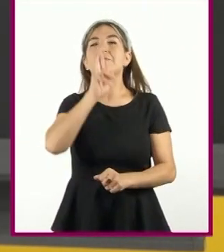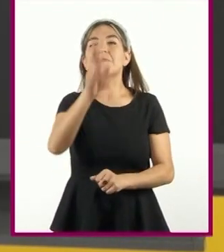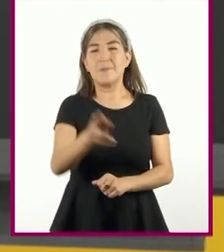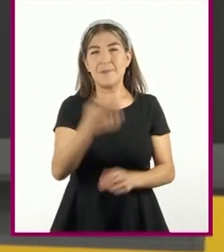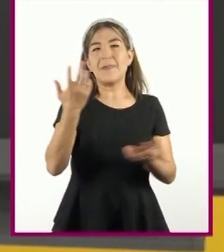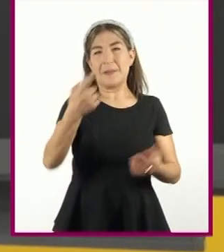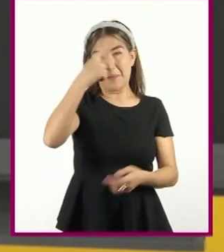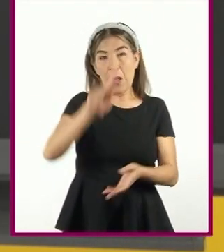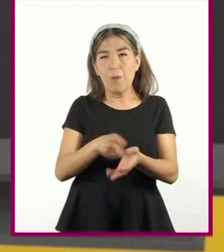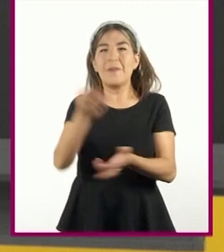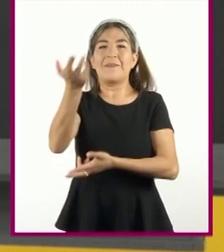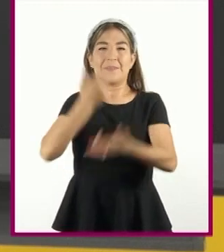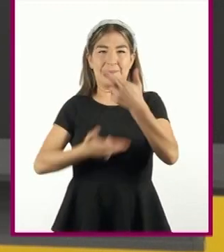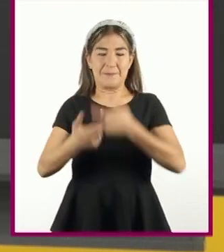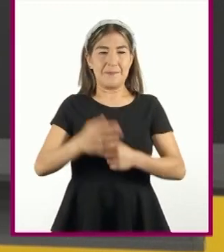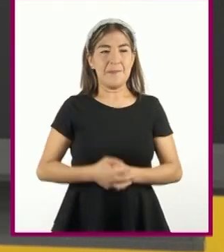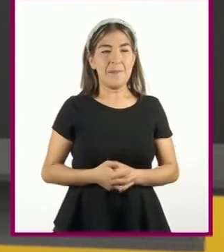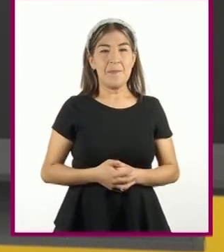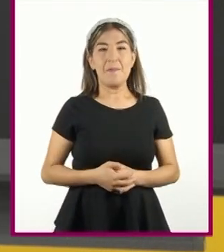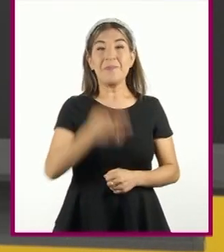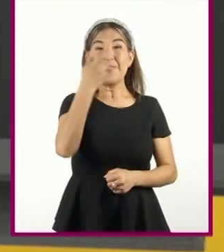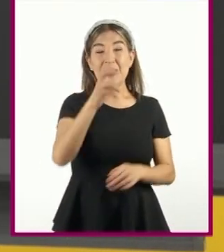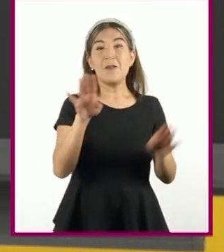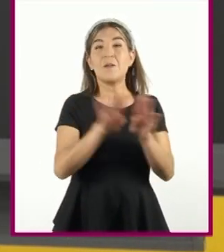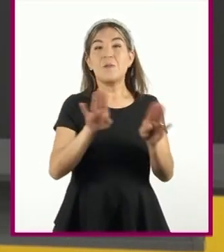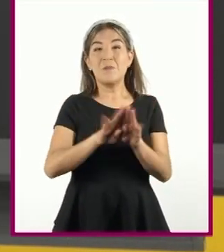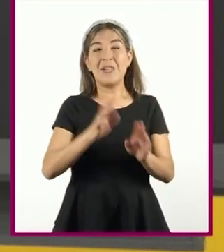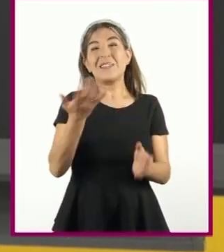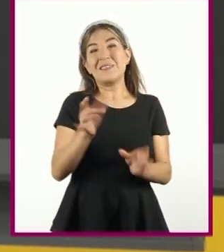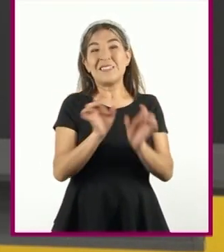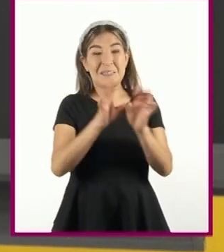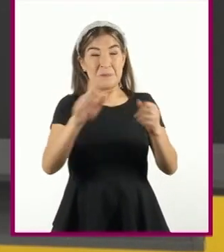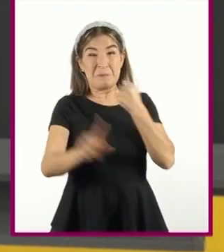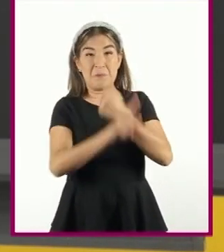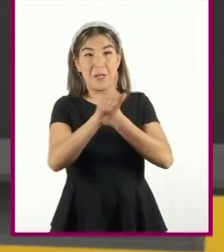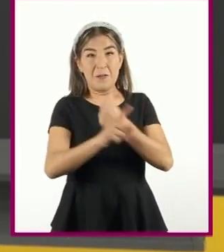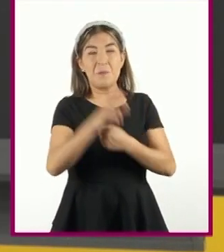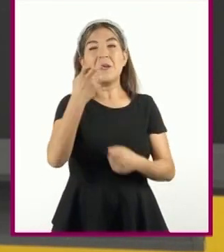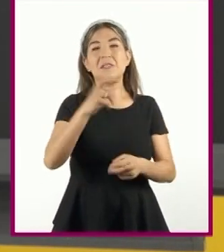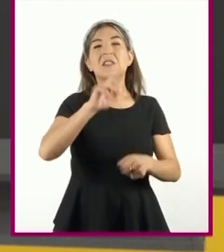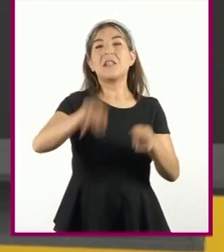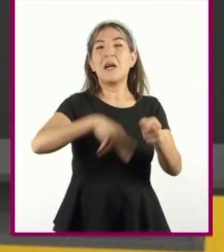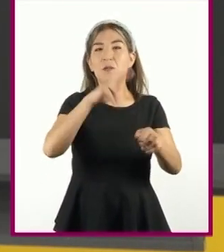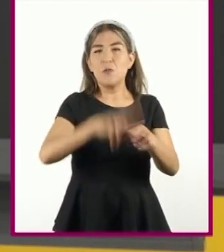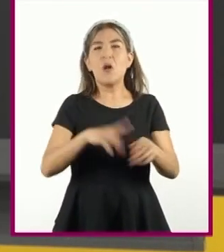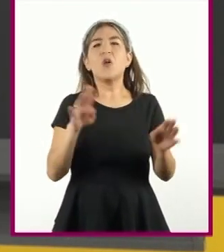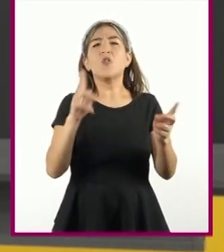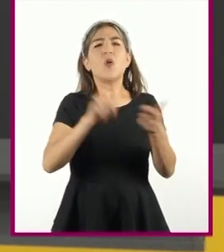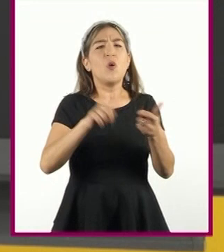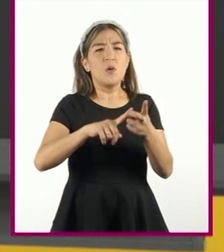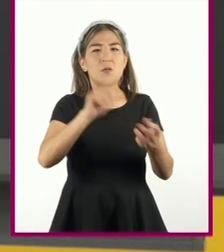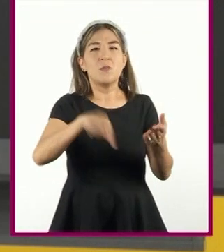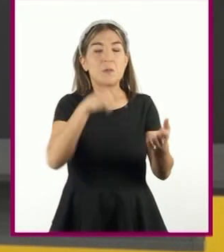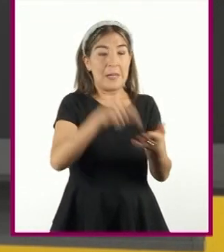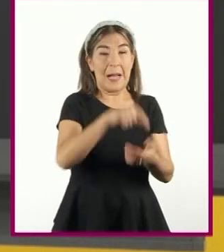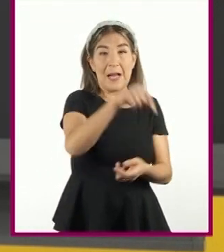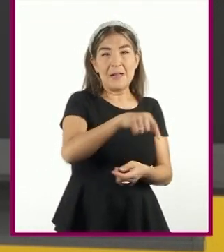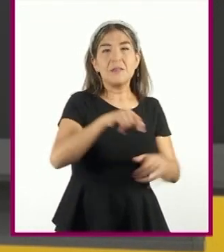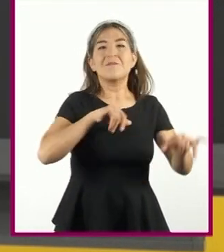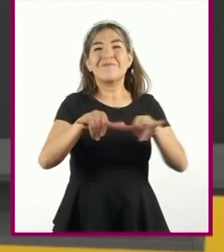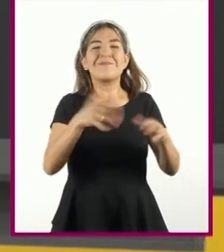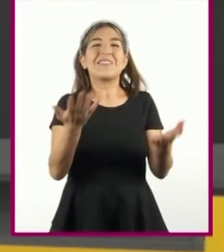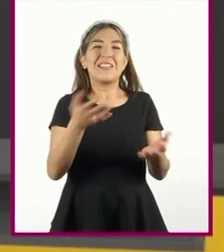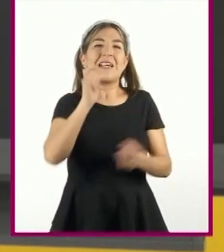y recuperación. La afectación es mayor si el fenómeno natural se encuentra en una población